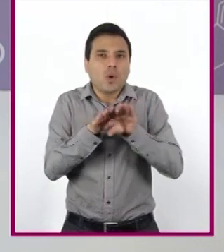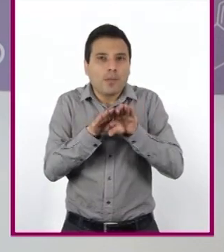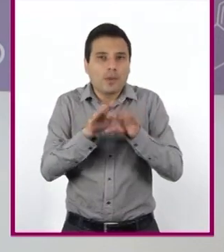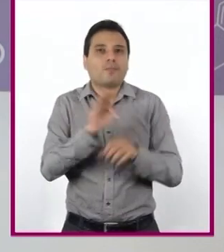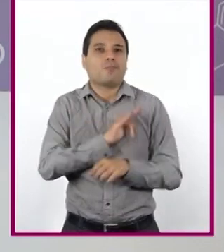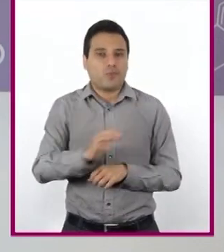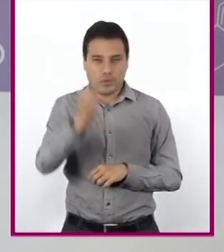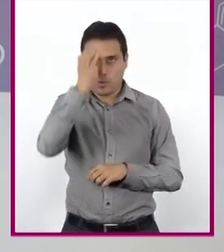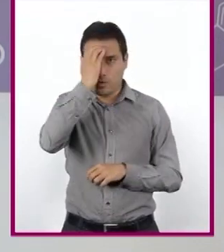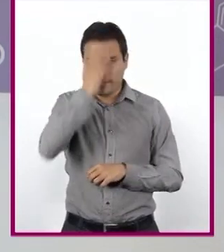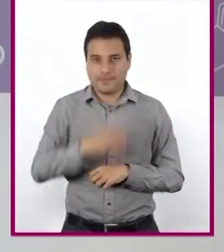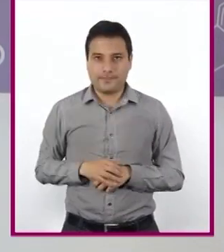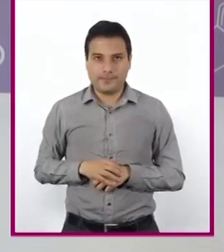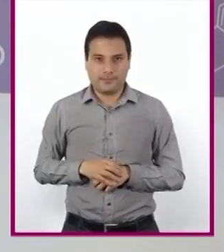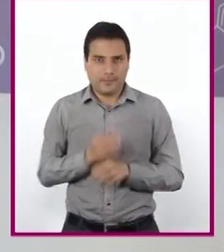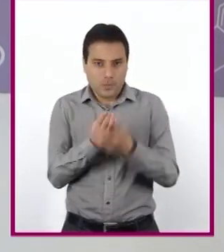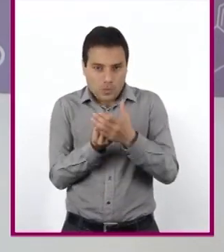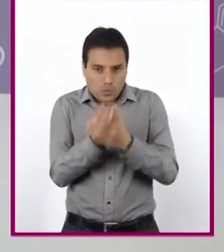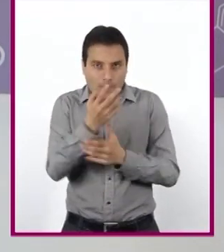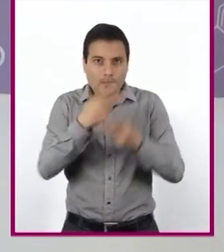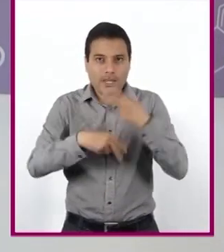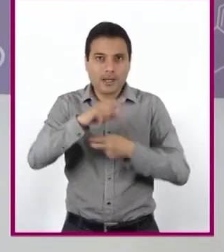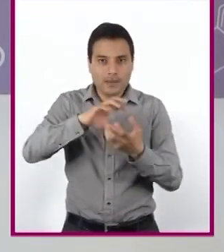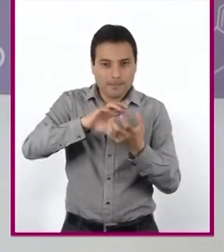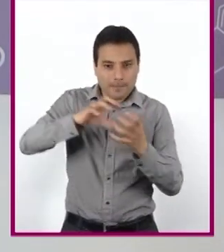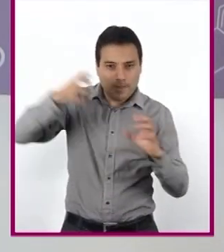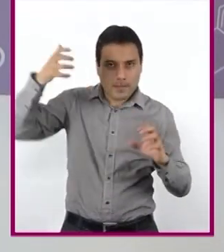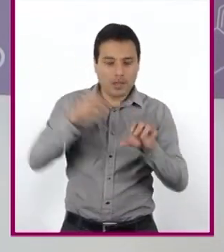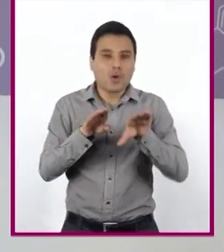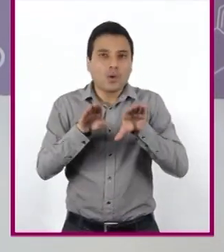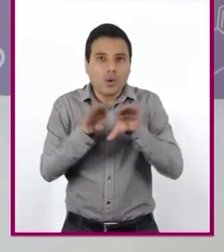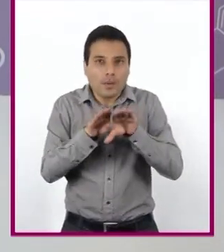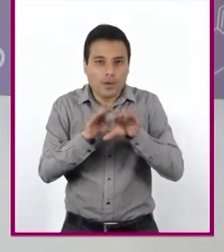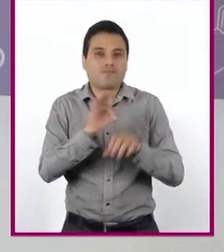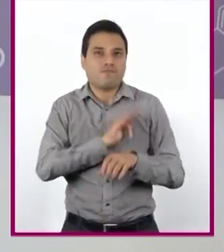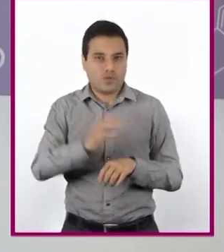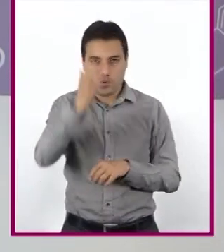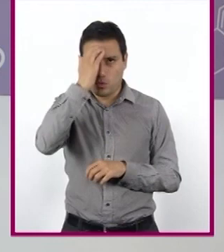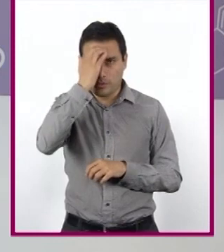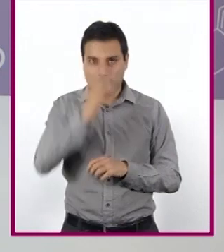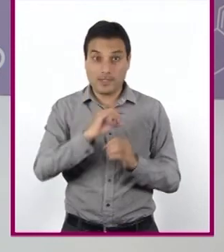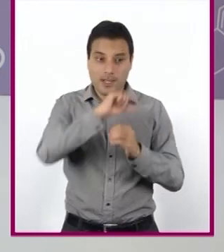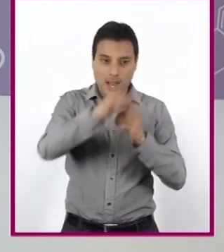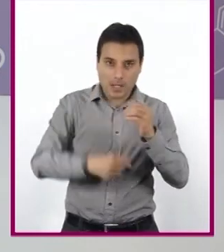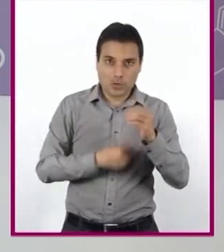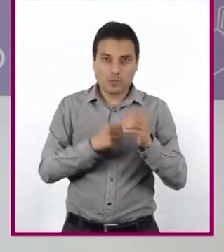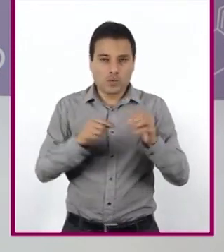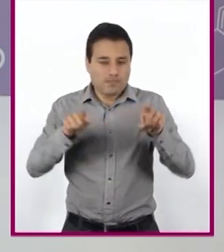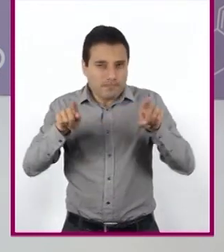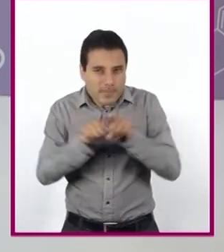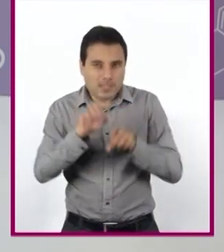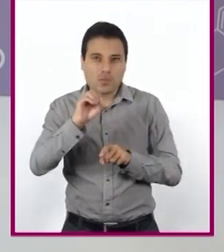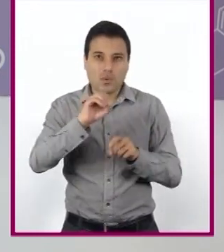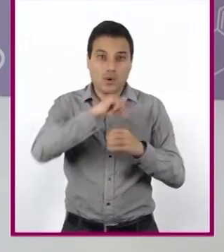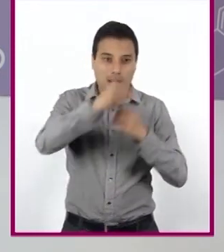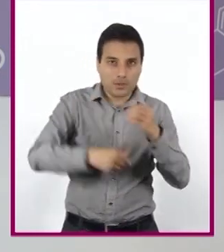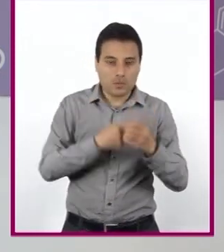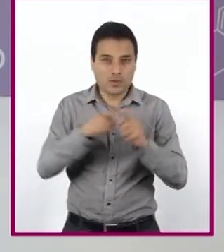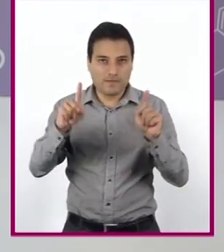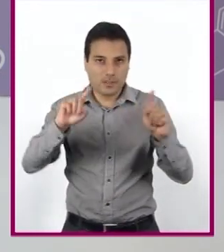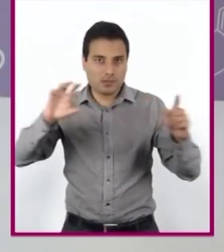la formación de las moléculas, átomos iguales o diferentes, o de iones, átomos